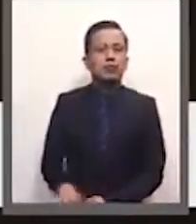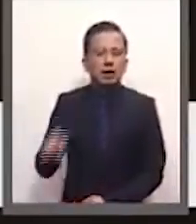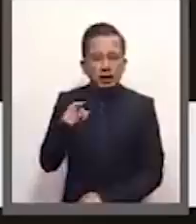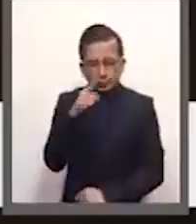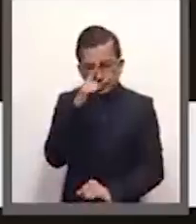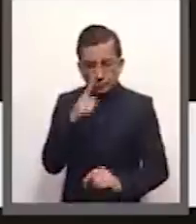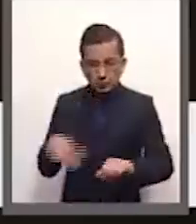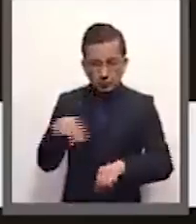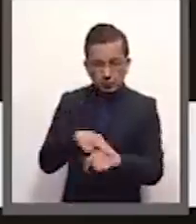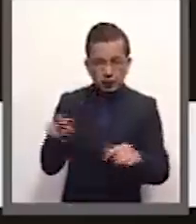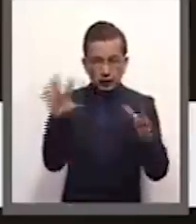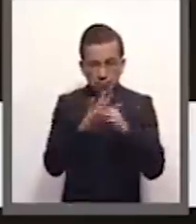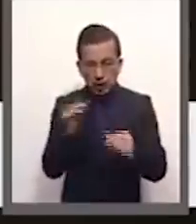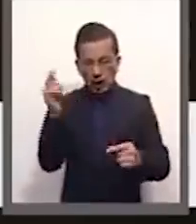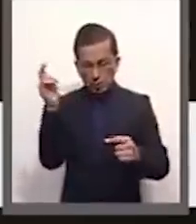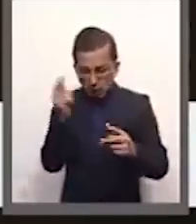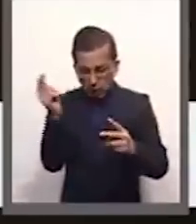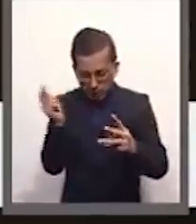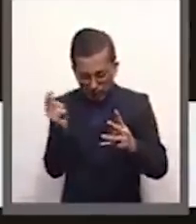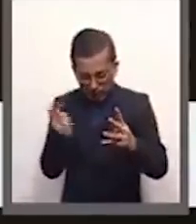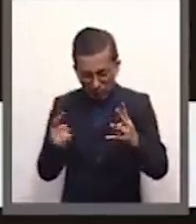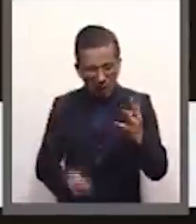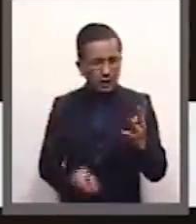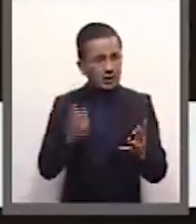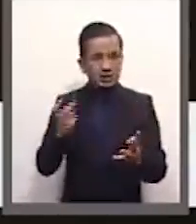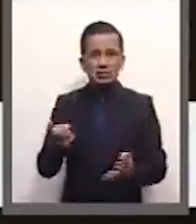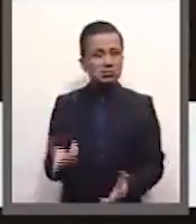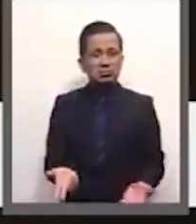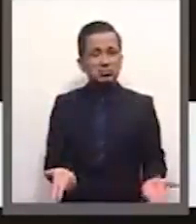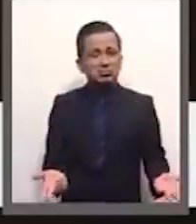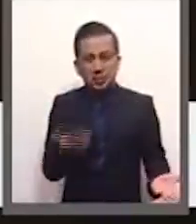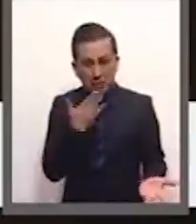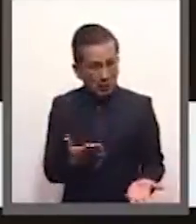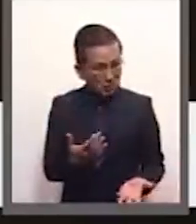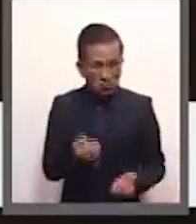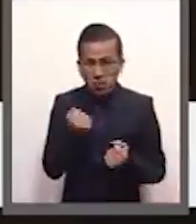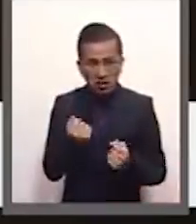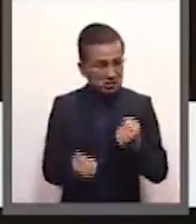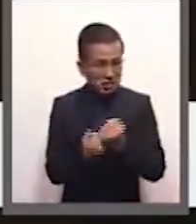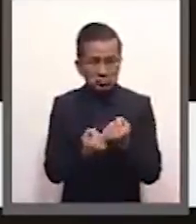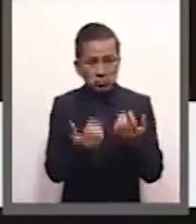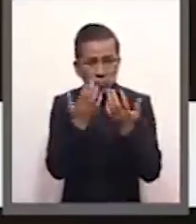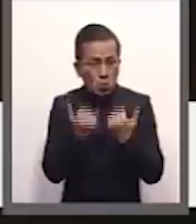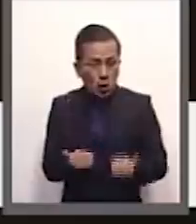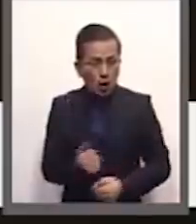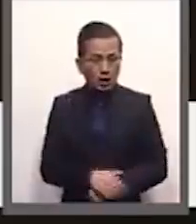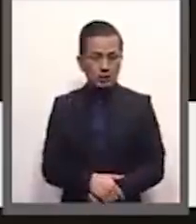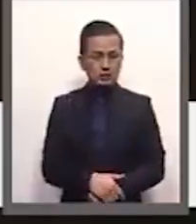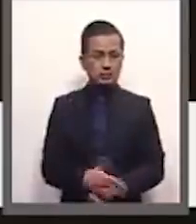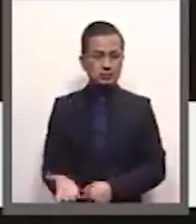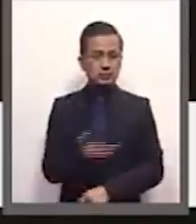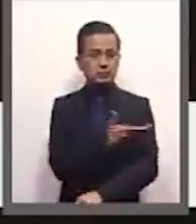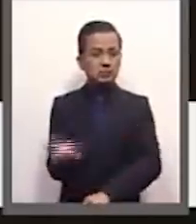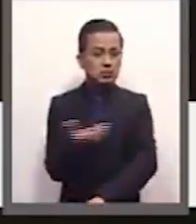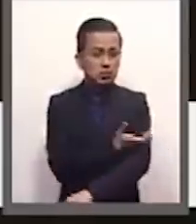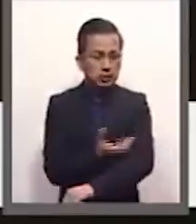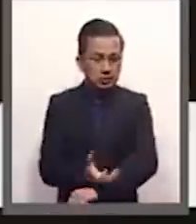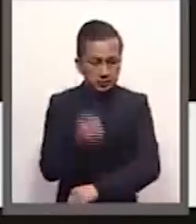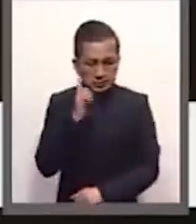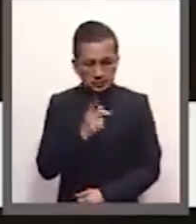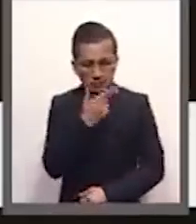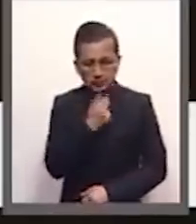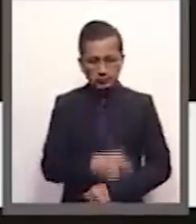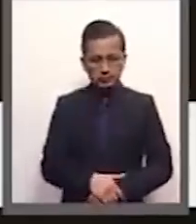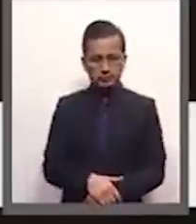no se sostienen políticamente hablando, compañeros y compañeras. En la mayoría